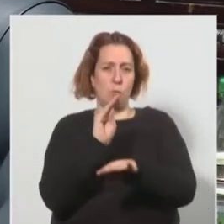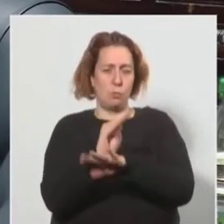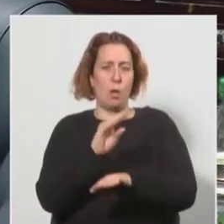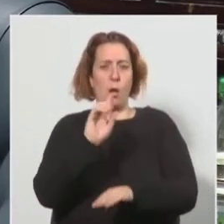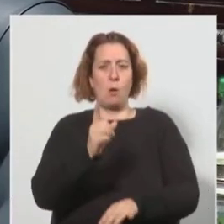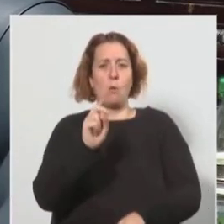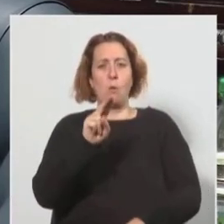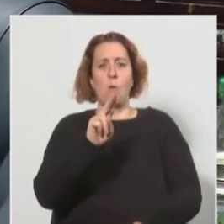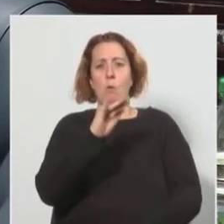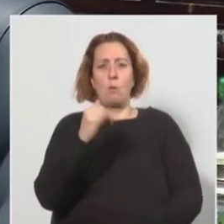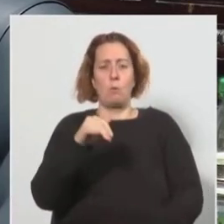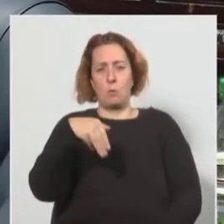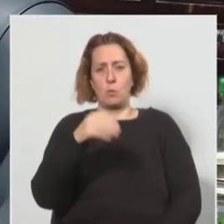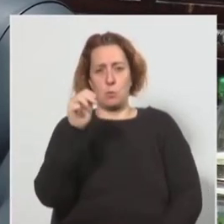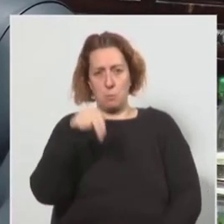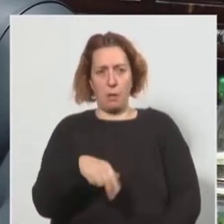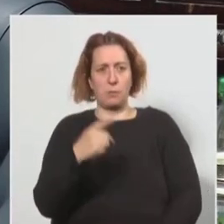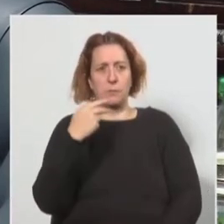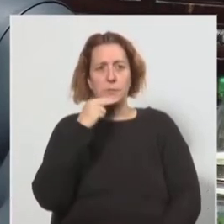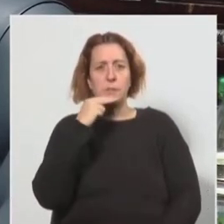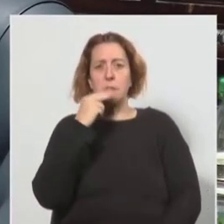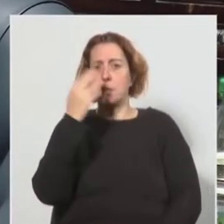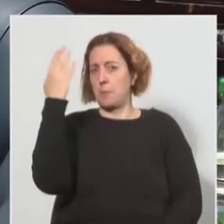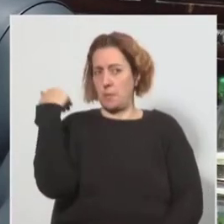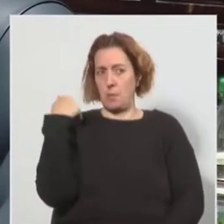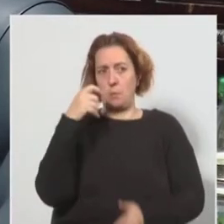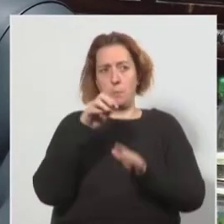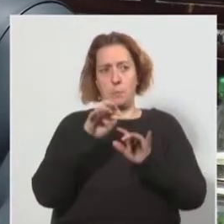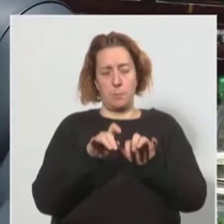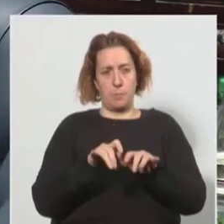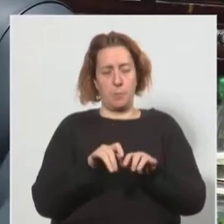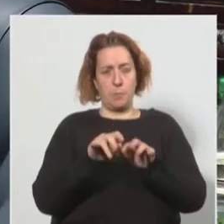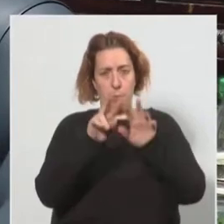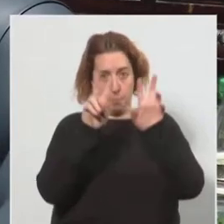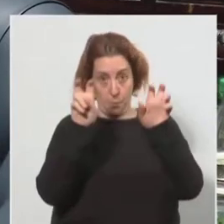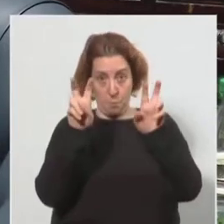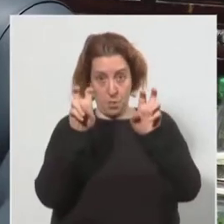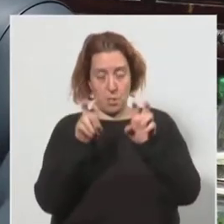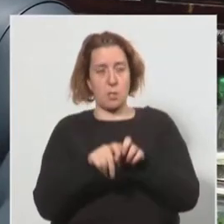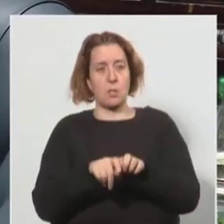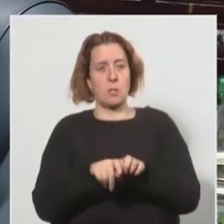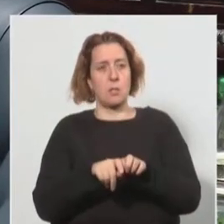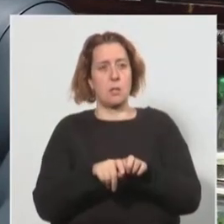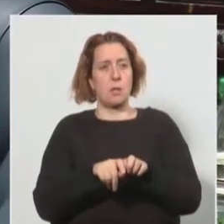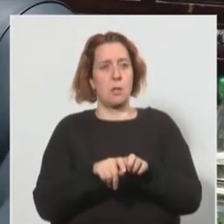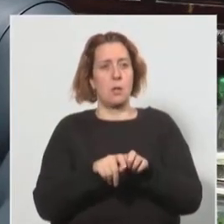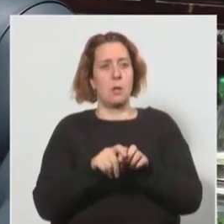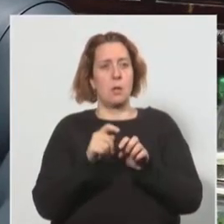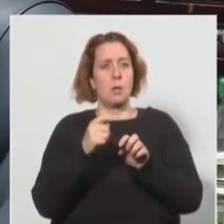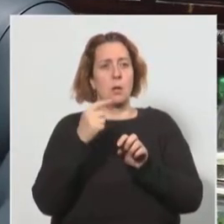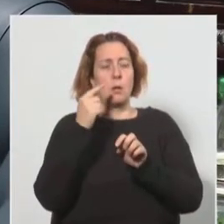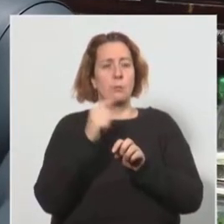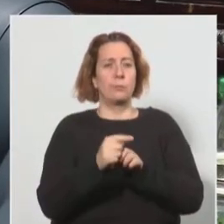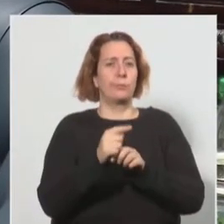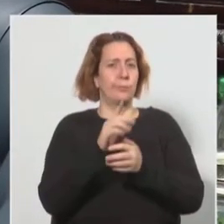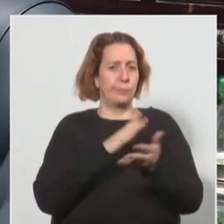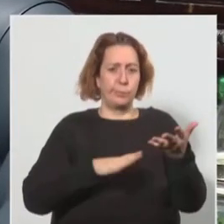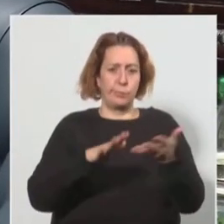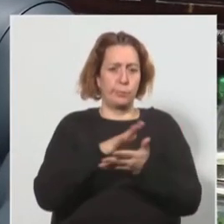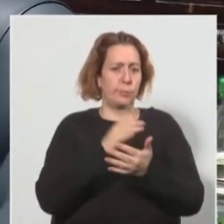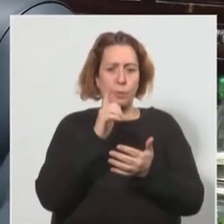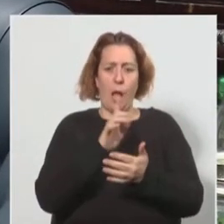Guzmán, el viernes pasado cuando escribió lo siguiente, abro comillas: un episodio de esta